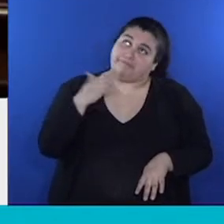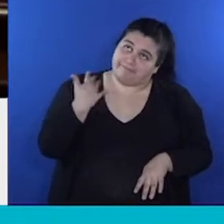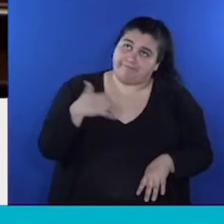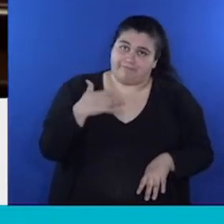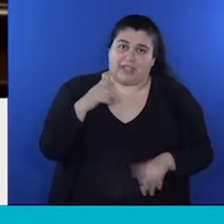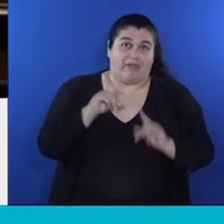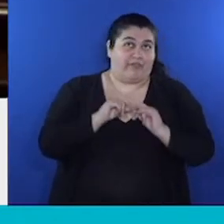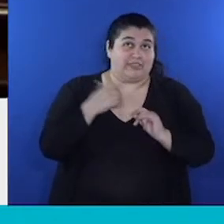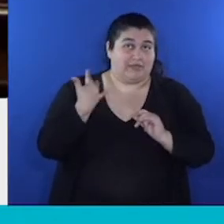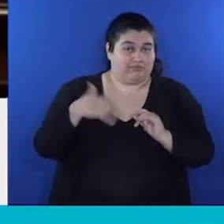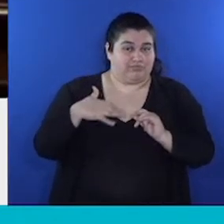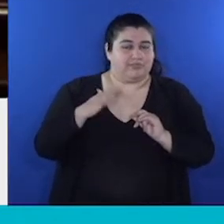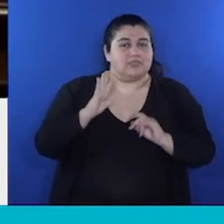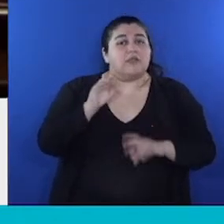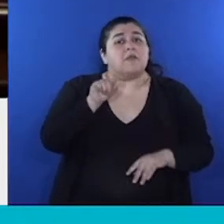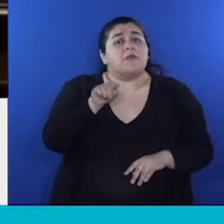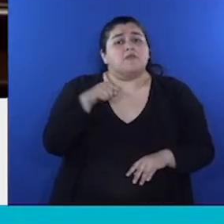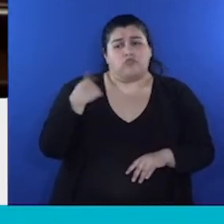votamos